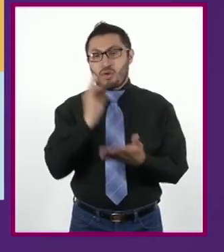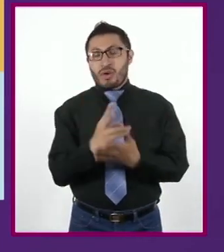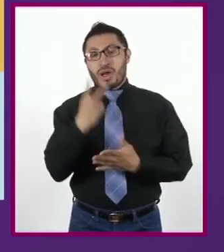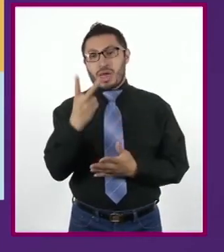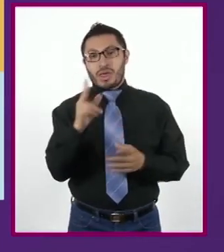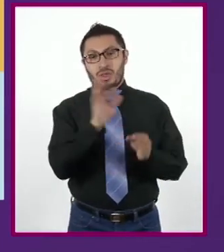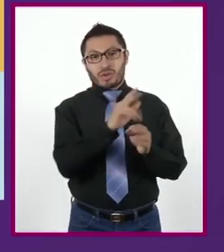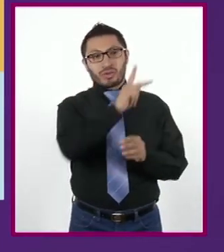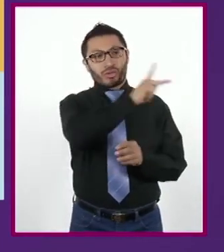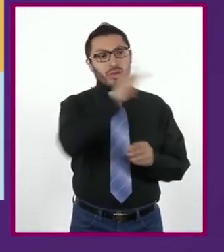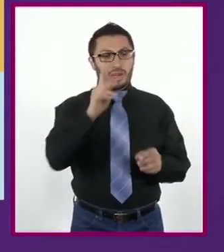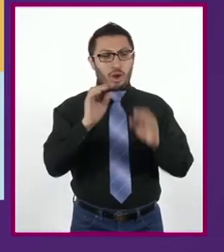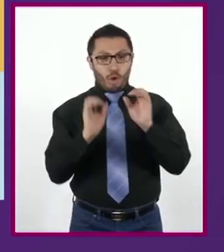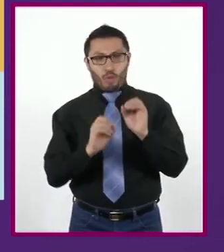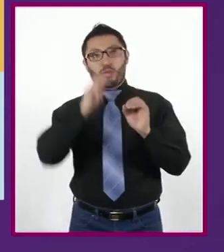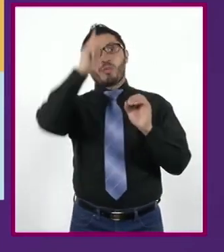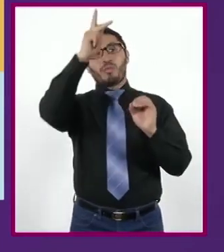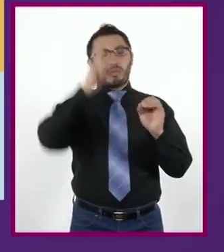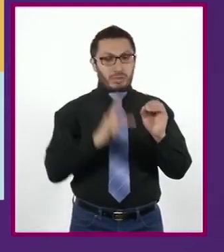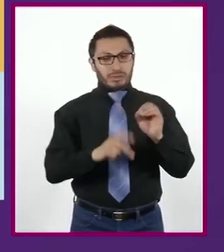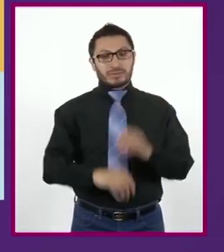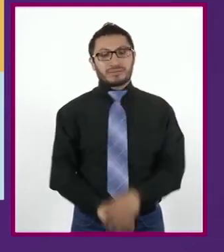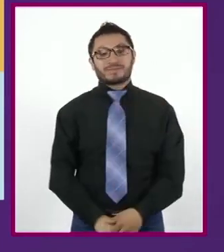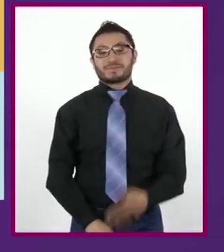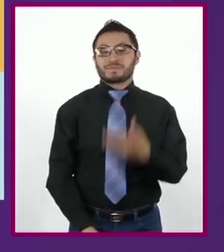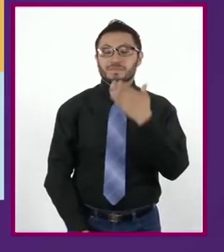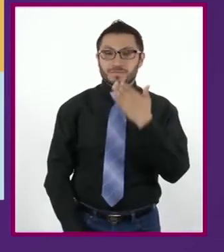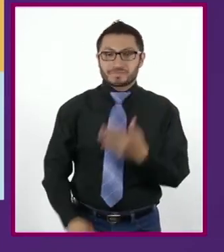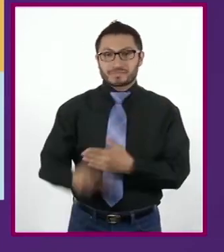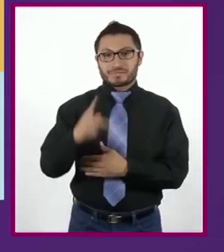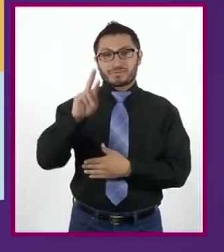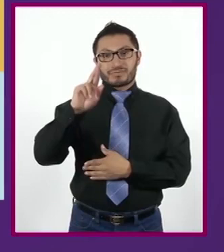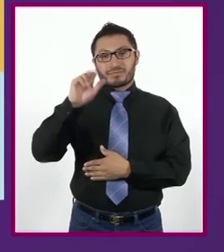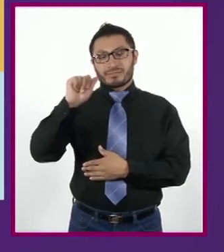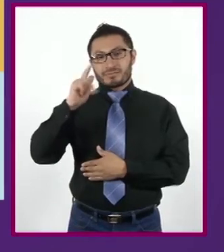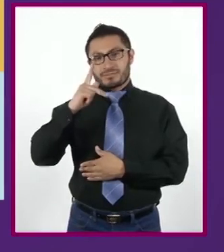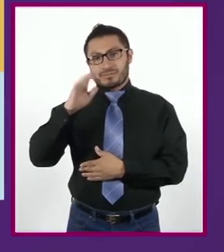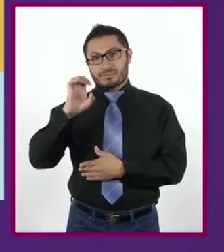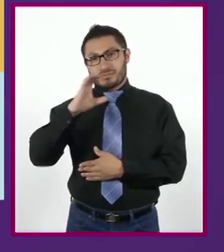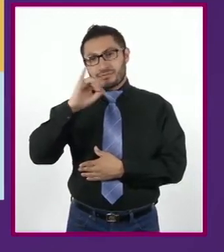lados paralelos. Muy bien, trapecios.